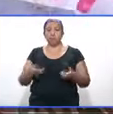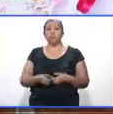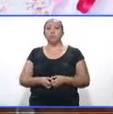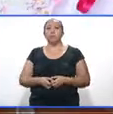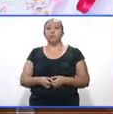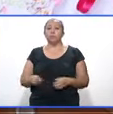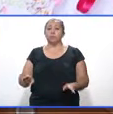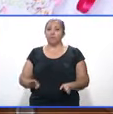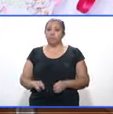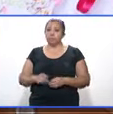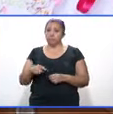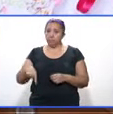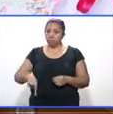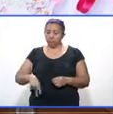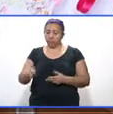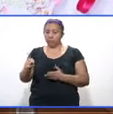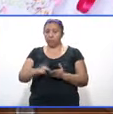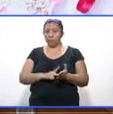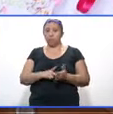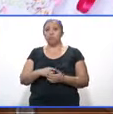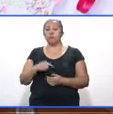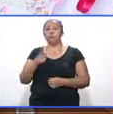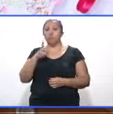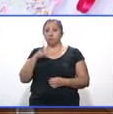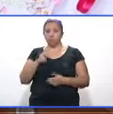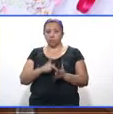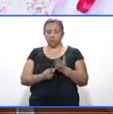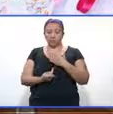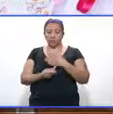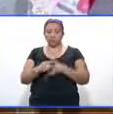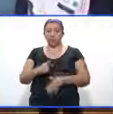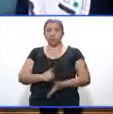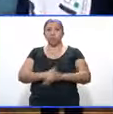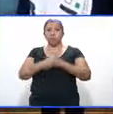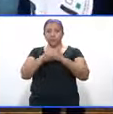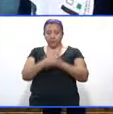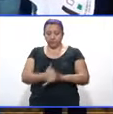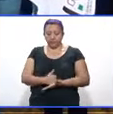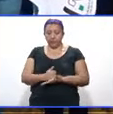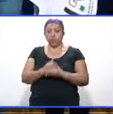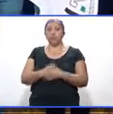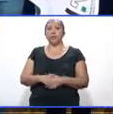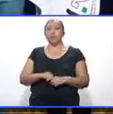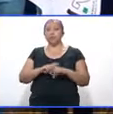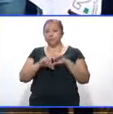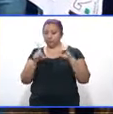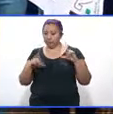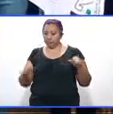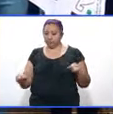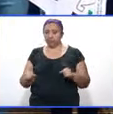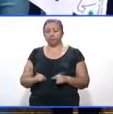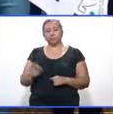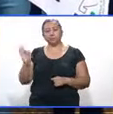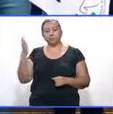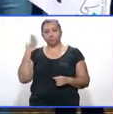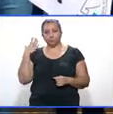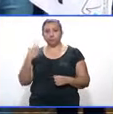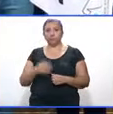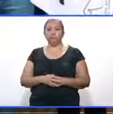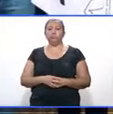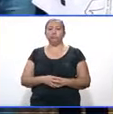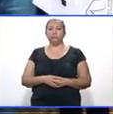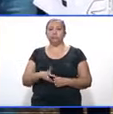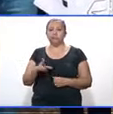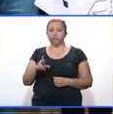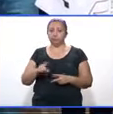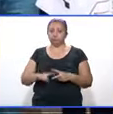políticas públicas, planes, programas y proyectos a beneficios de migrantes nacionales y o extranjeros. También